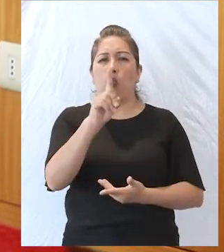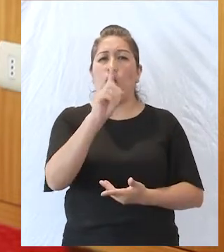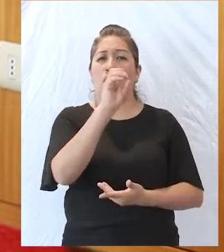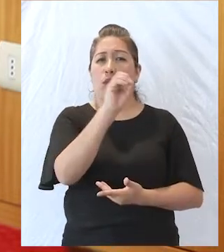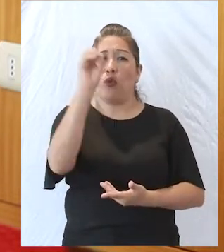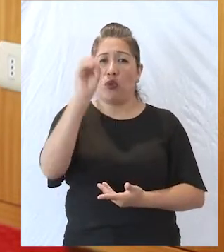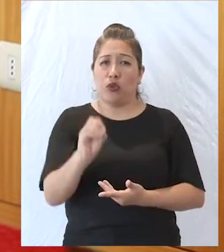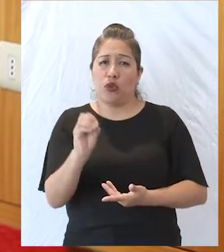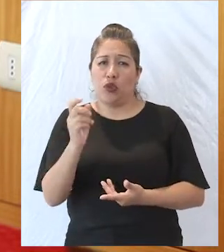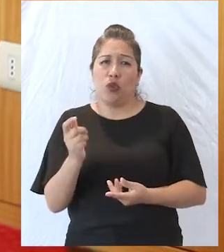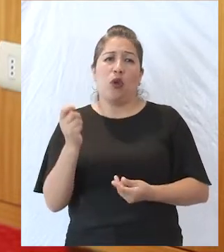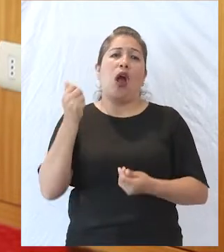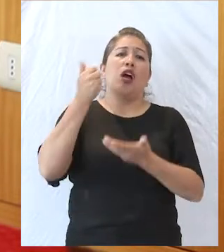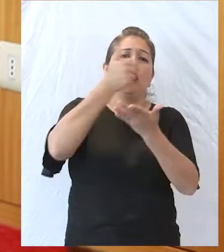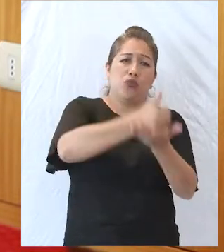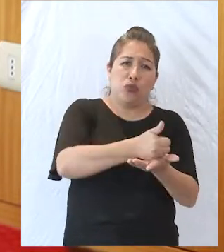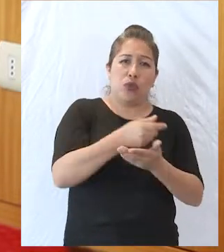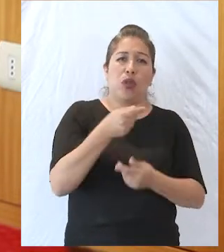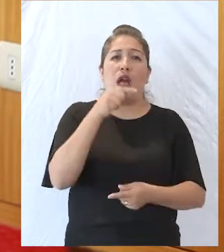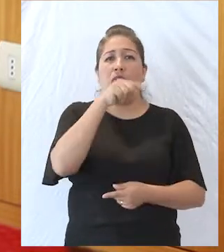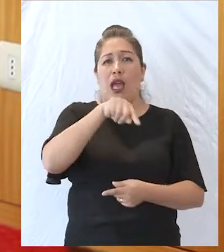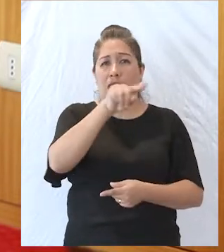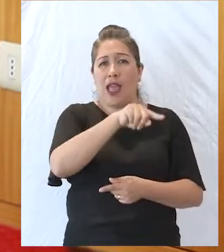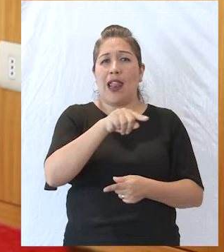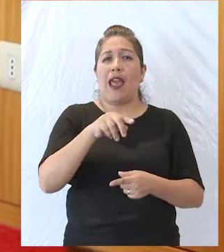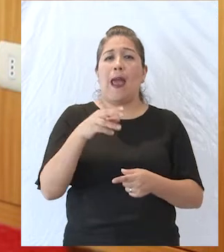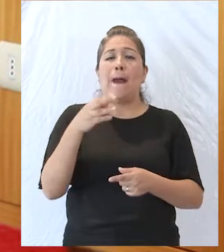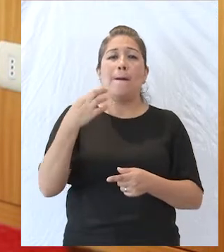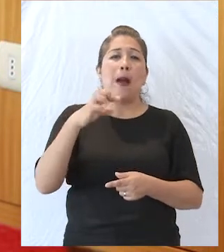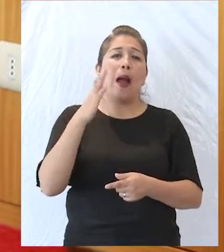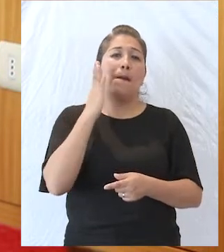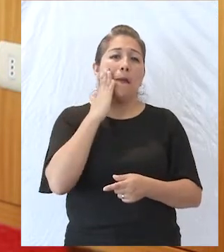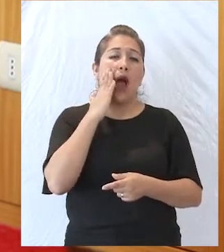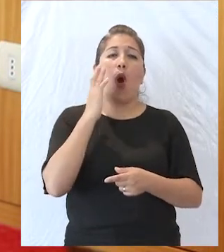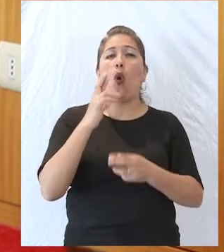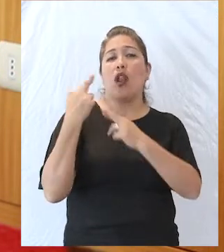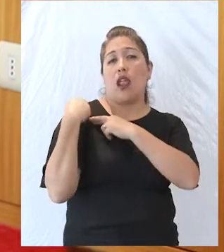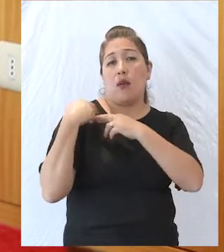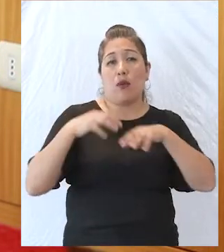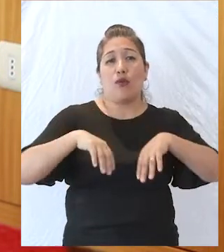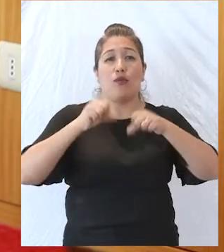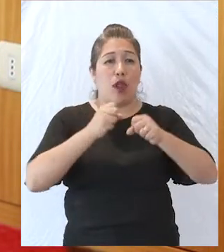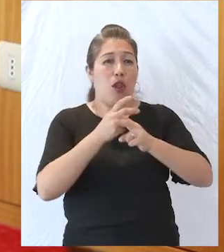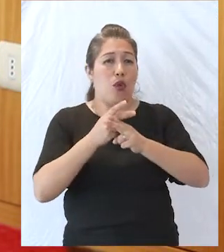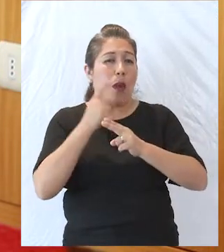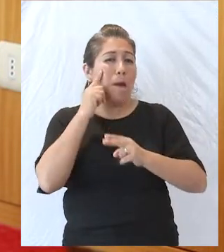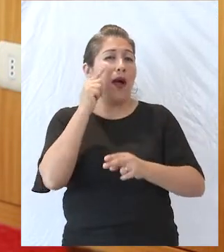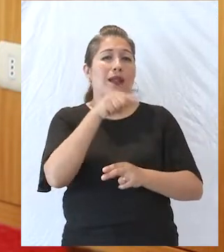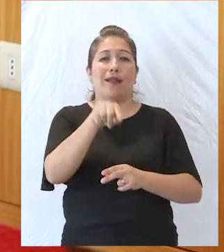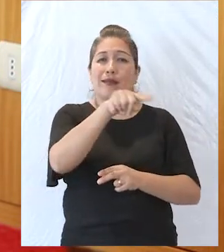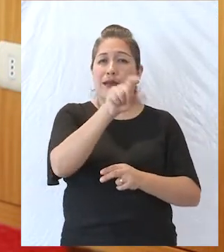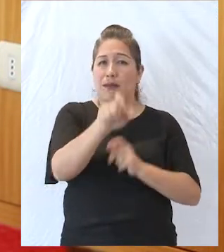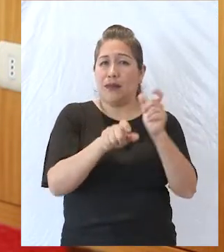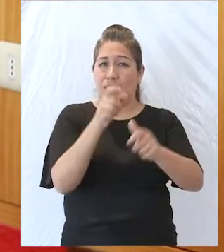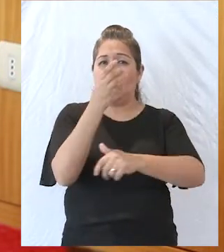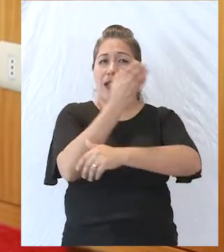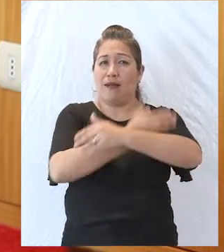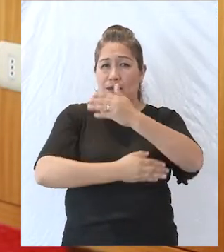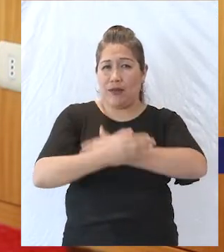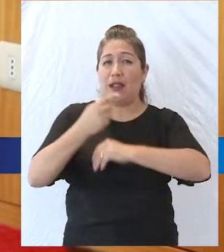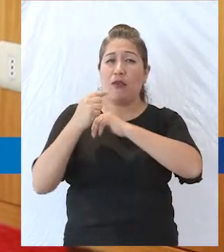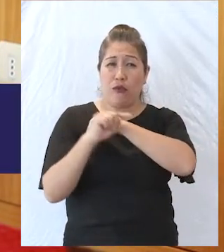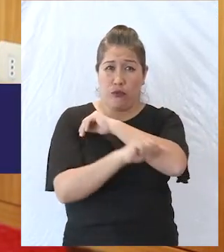para los familiares, asistentes o cuidadores que tengan a su cargo a este tipo de personas con discapacidad múltiple